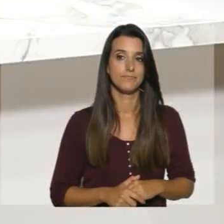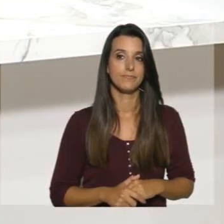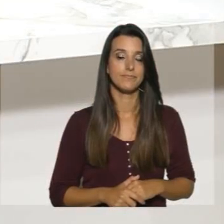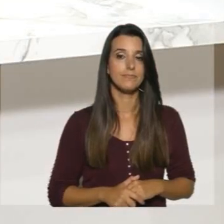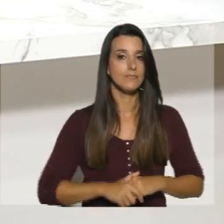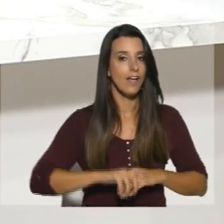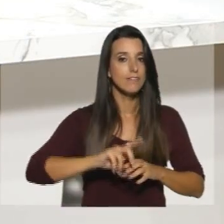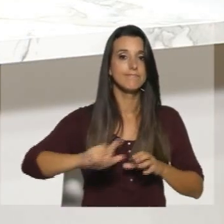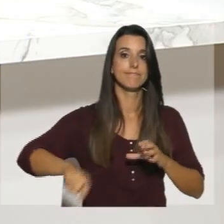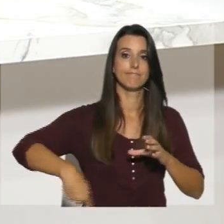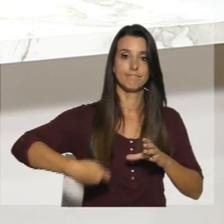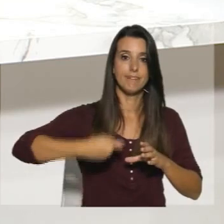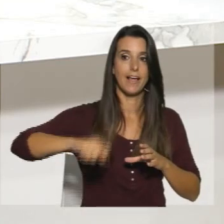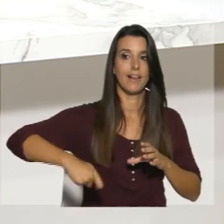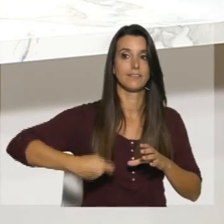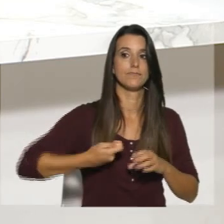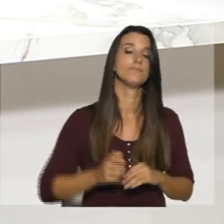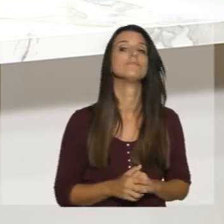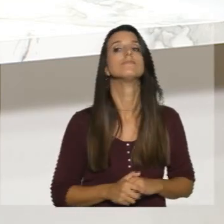¿Ah? Y ahí lo vas a ir mezclando.